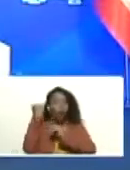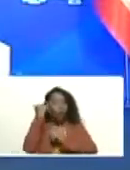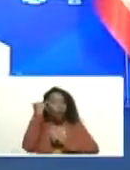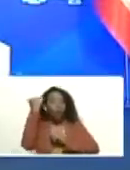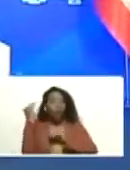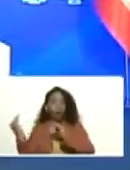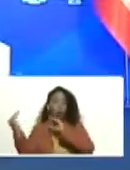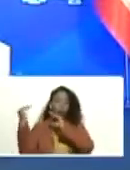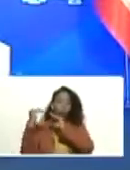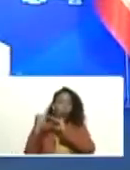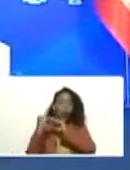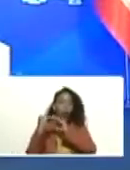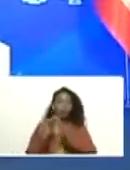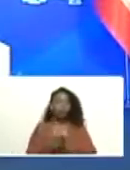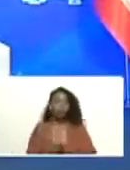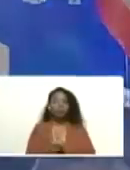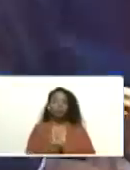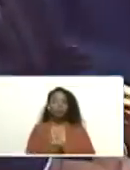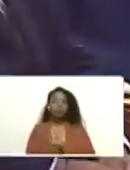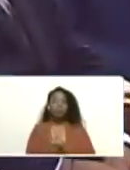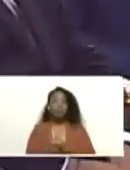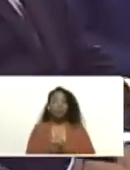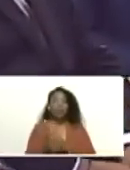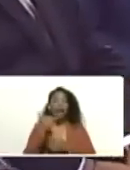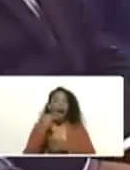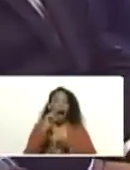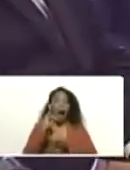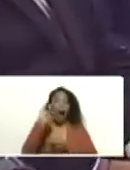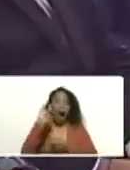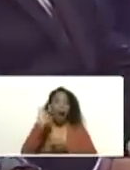tenemos enemigos comunes.